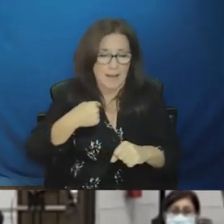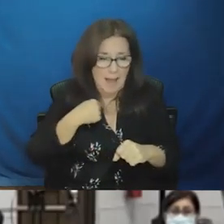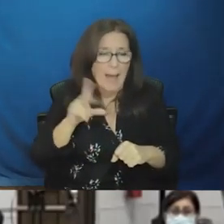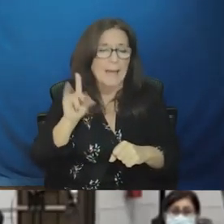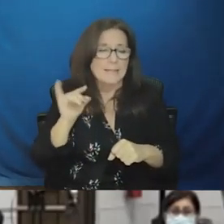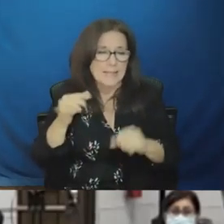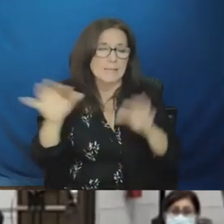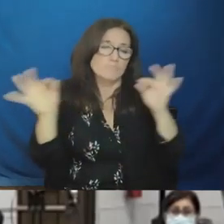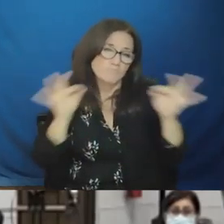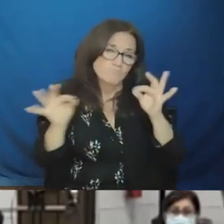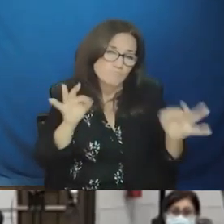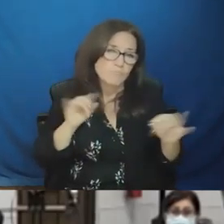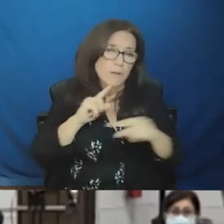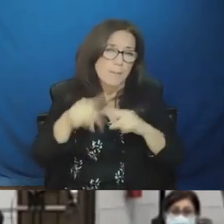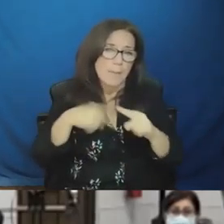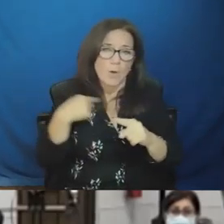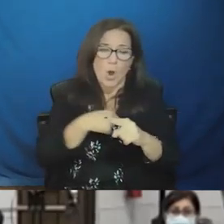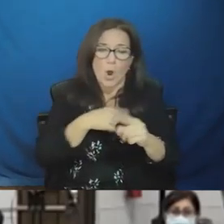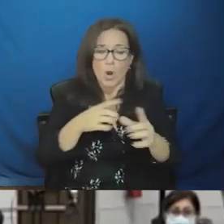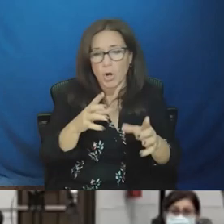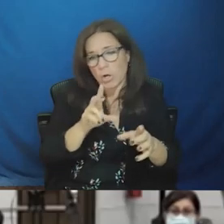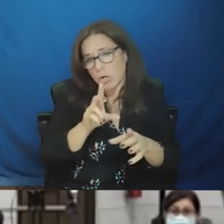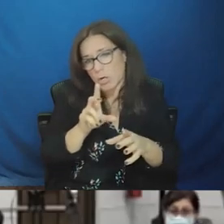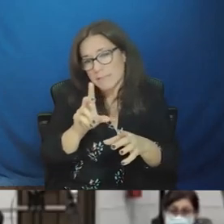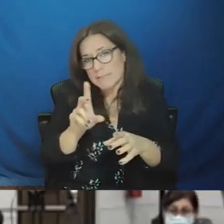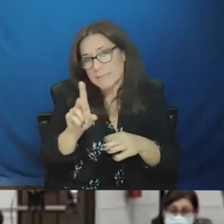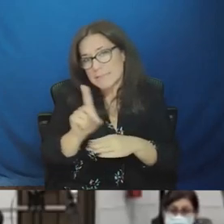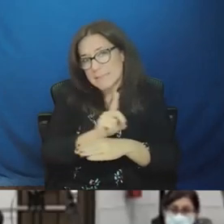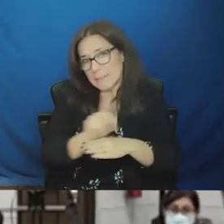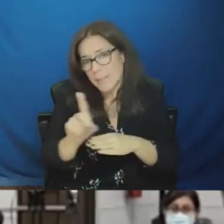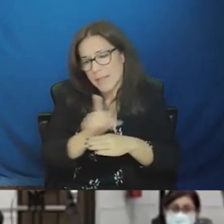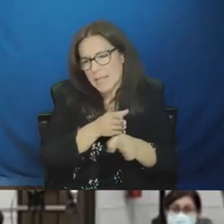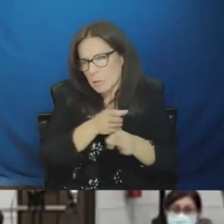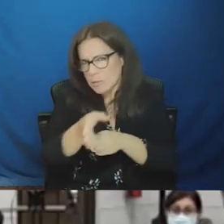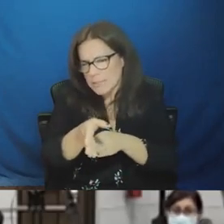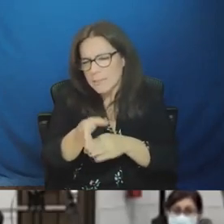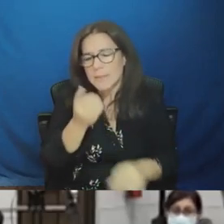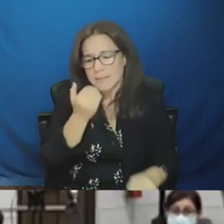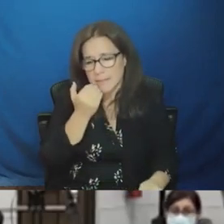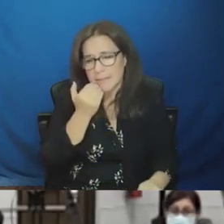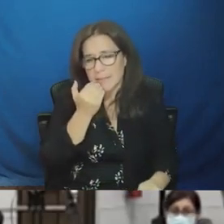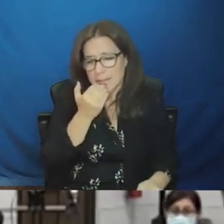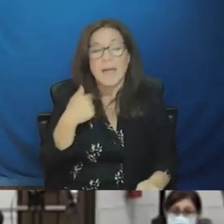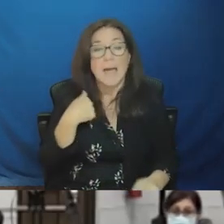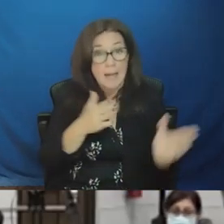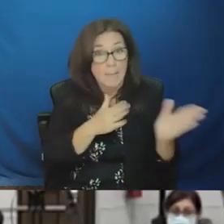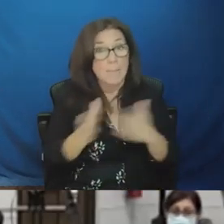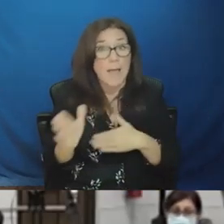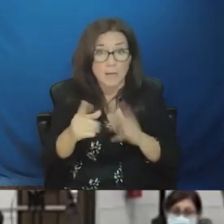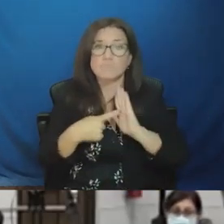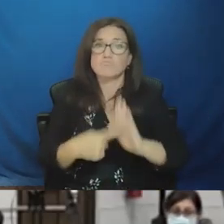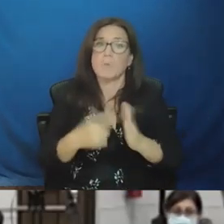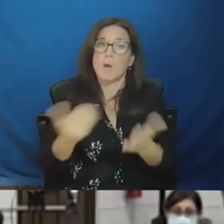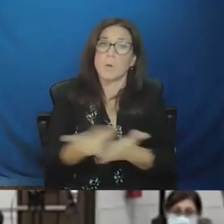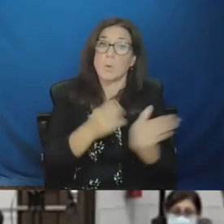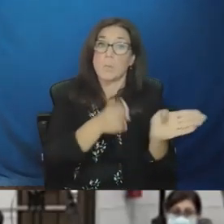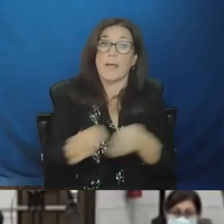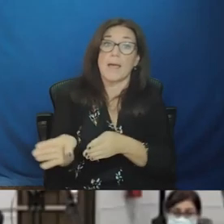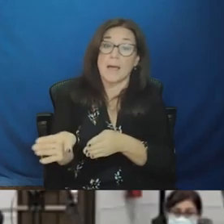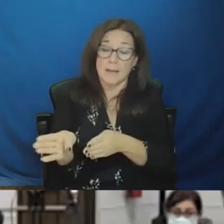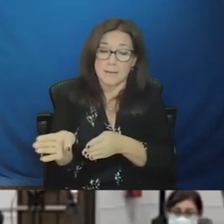kobe hice una presentación sobre nuestra disciplina y dijimos vamos a hacer un estudio de